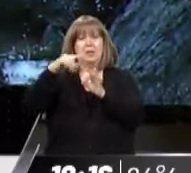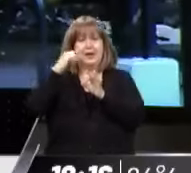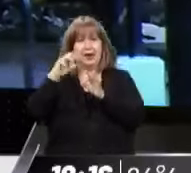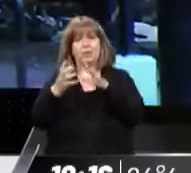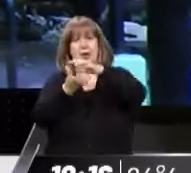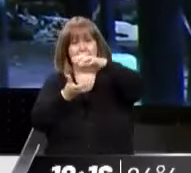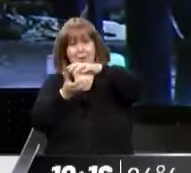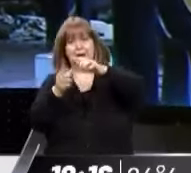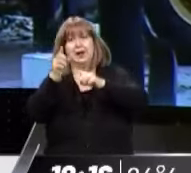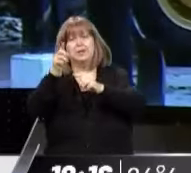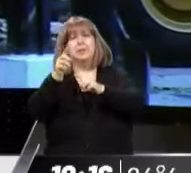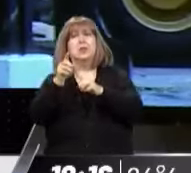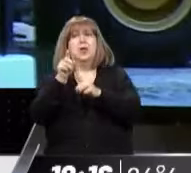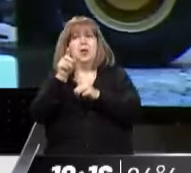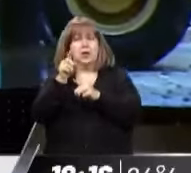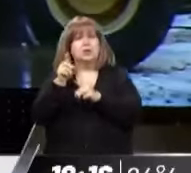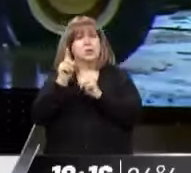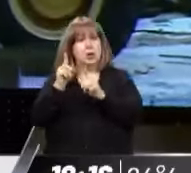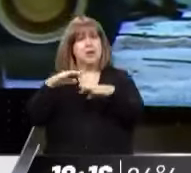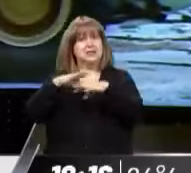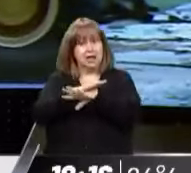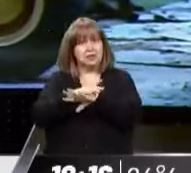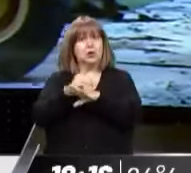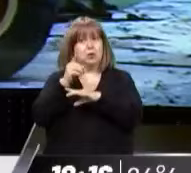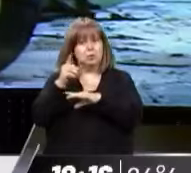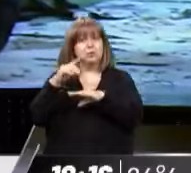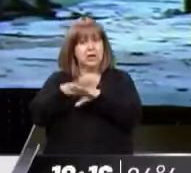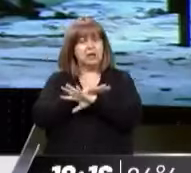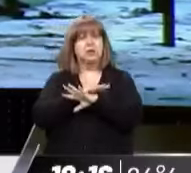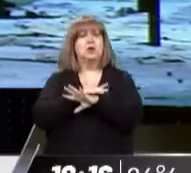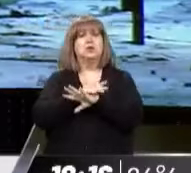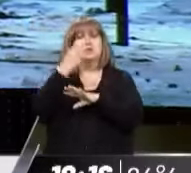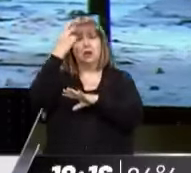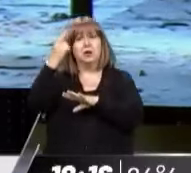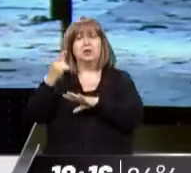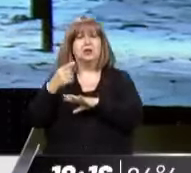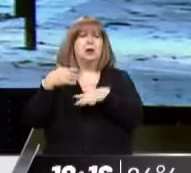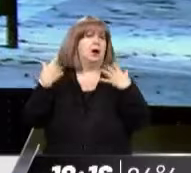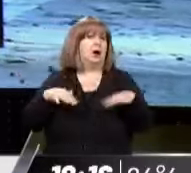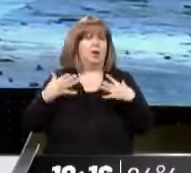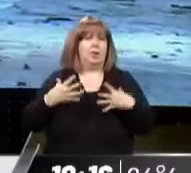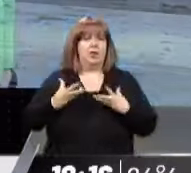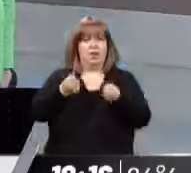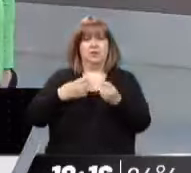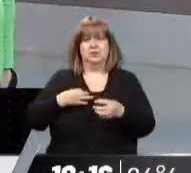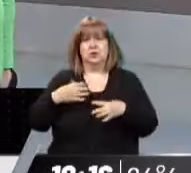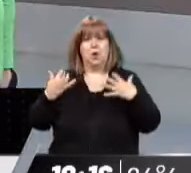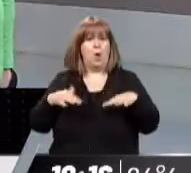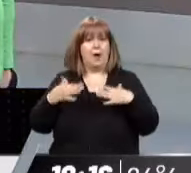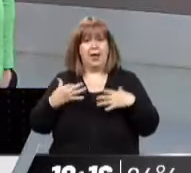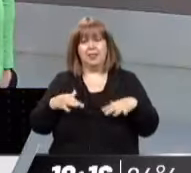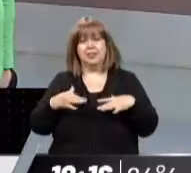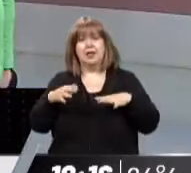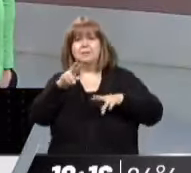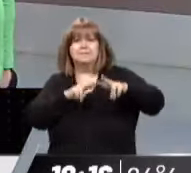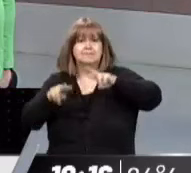daños, veíamos claramente, están en la ciudad, en centros poblados, y por supuesto, rápidamente montaron un operativo. Lo primero y más urgente,